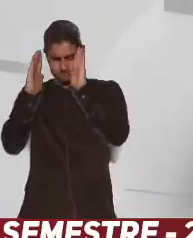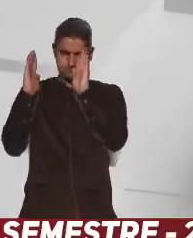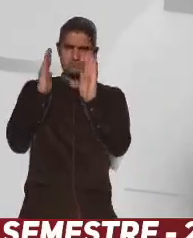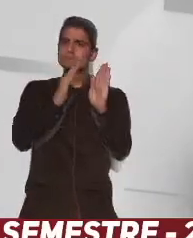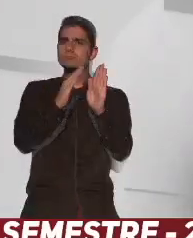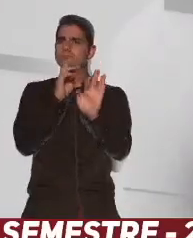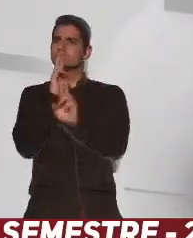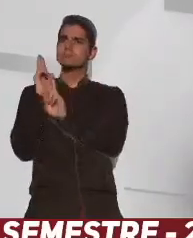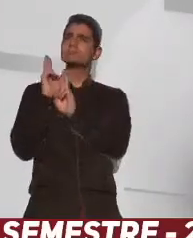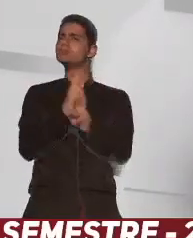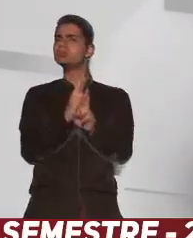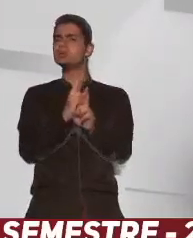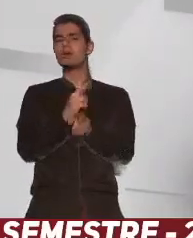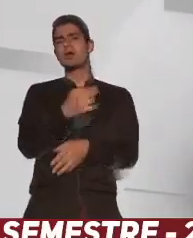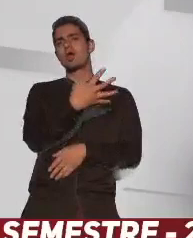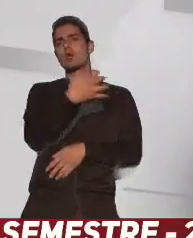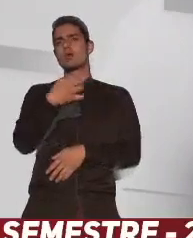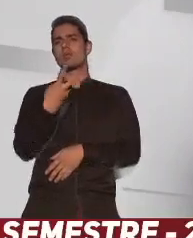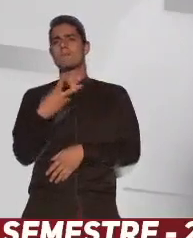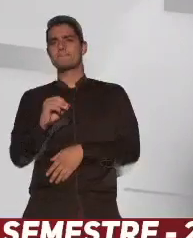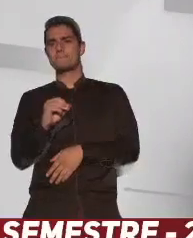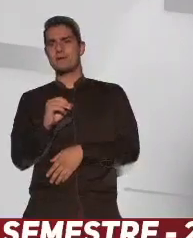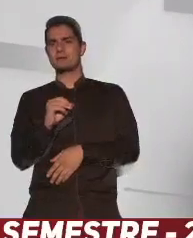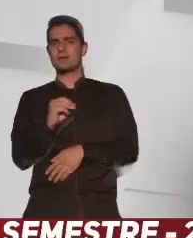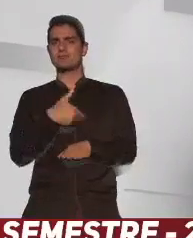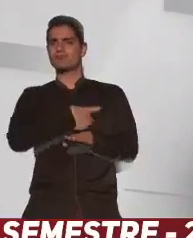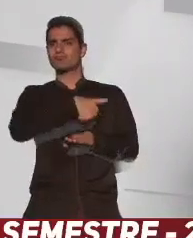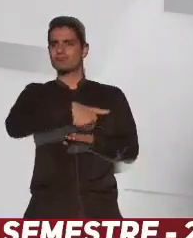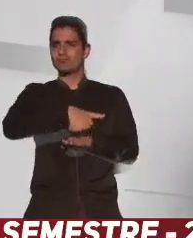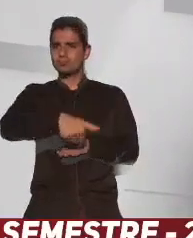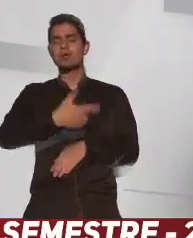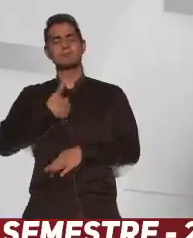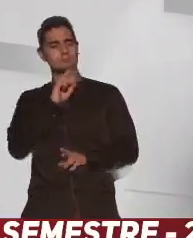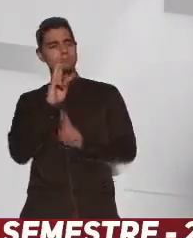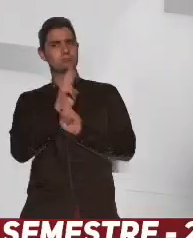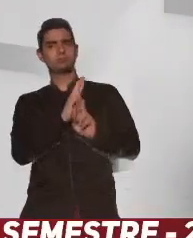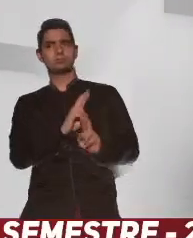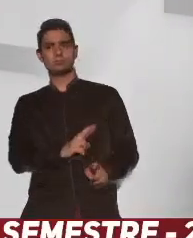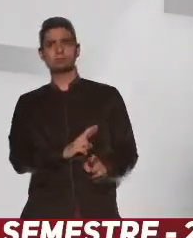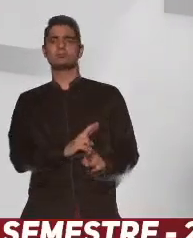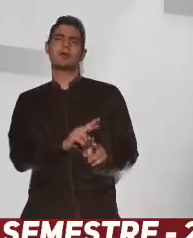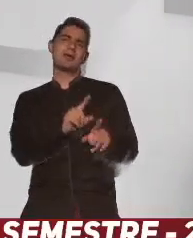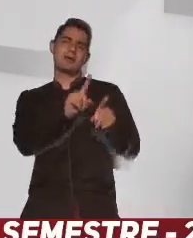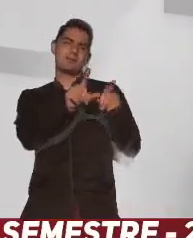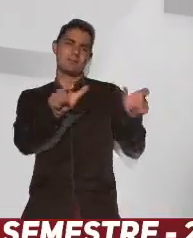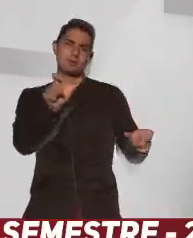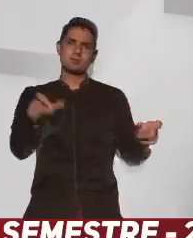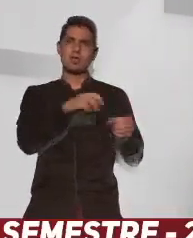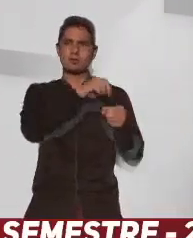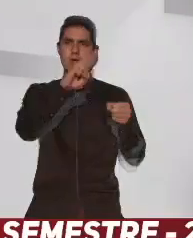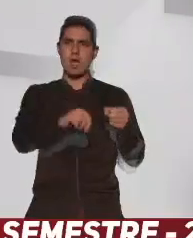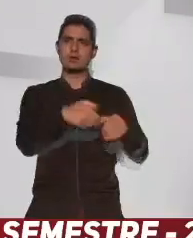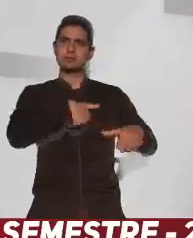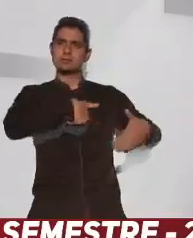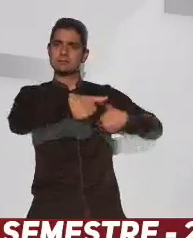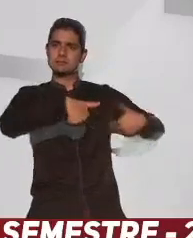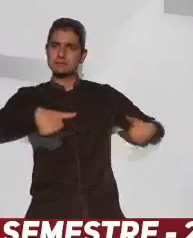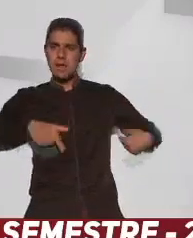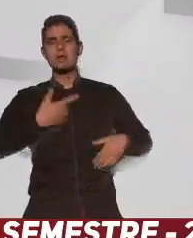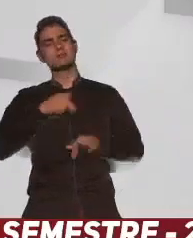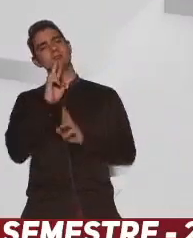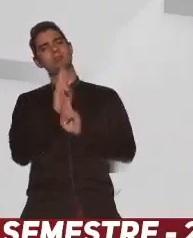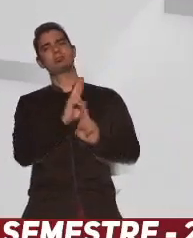420 peticiones, quejas, solicitudes y denuncias de los ciudadanos, que en algunos casos llevó a verificar